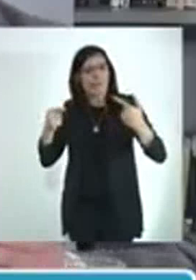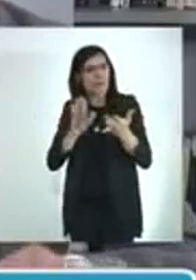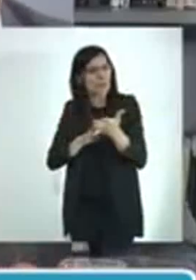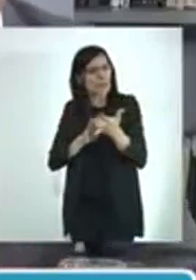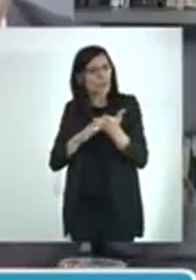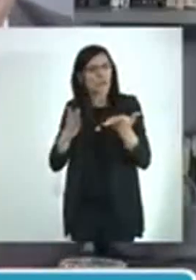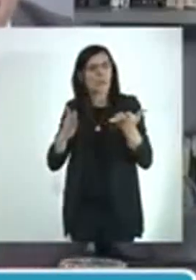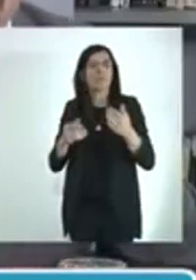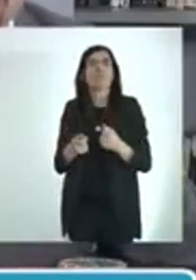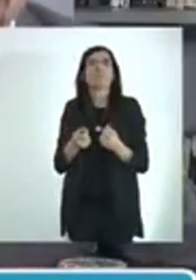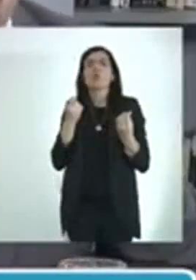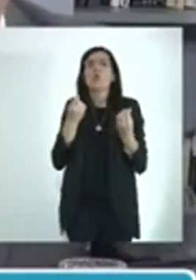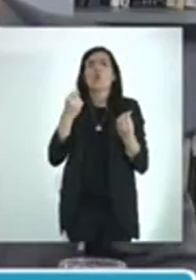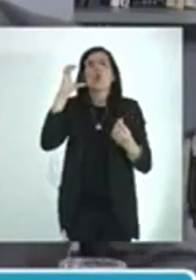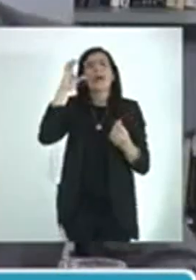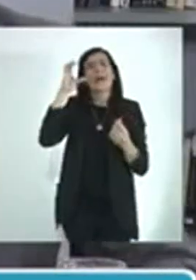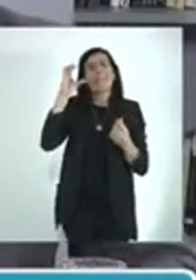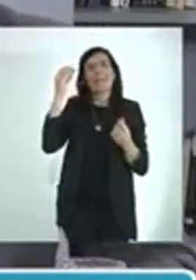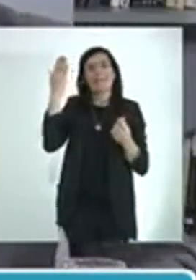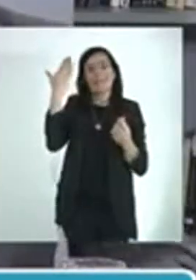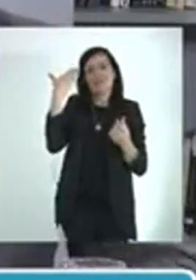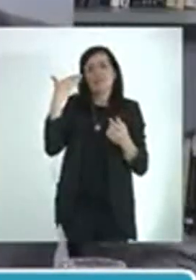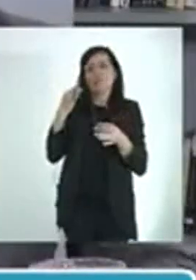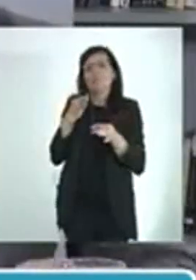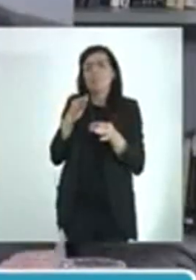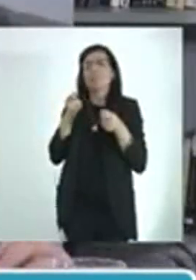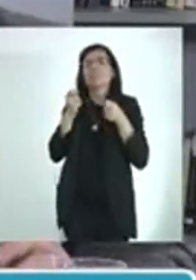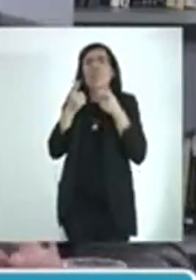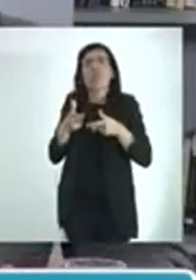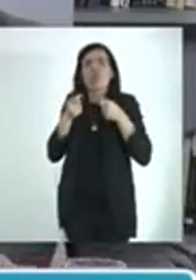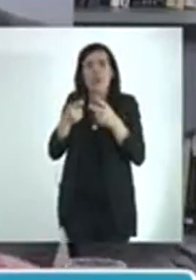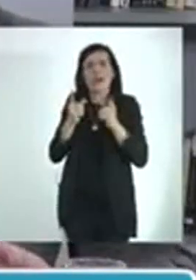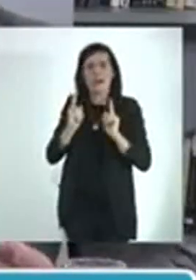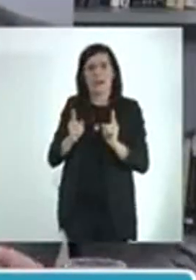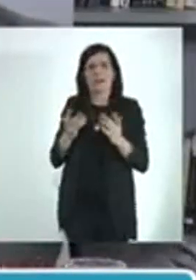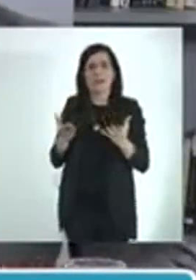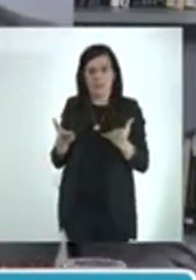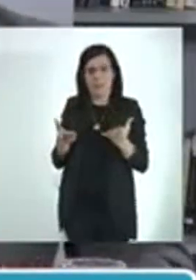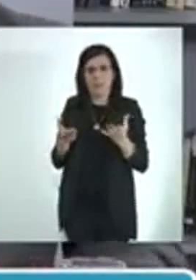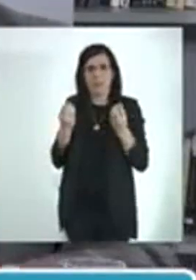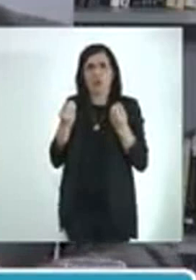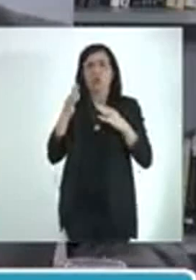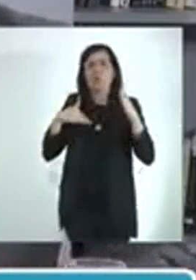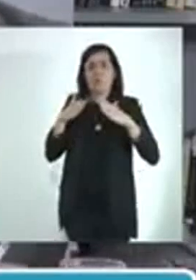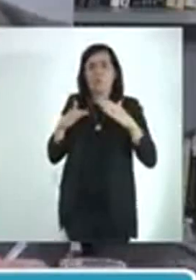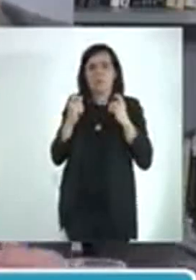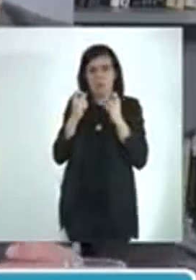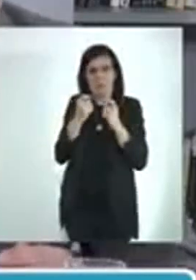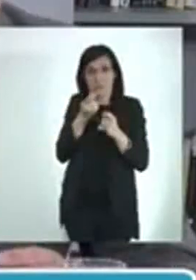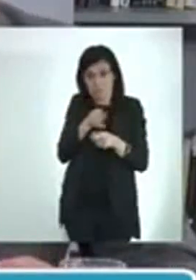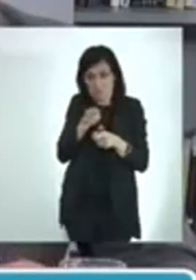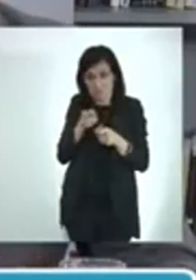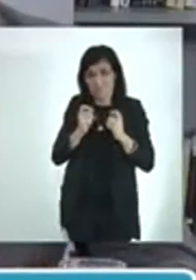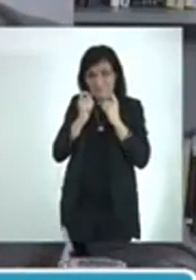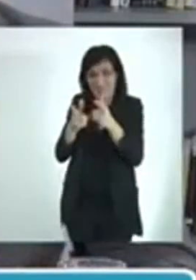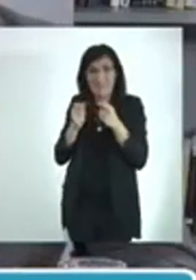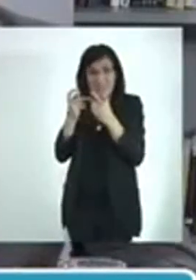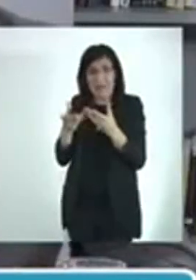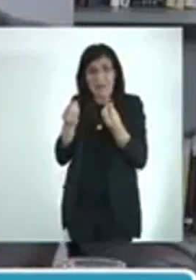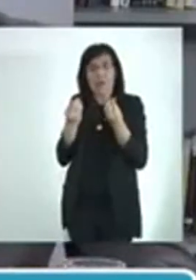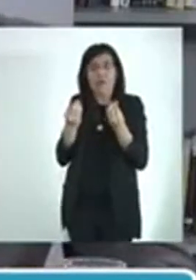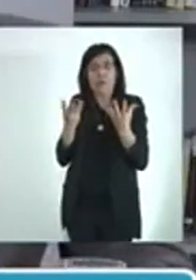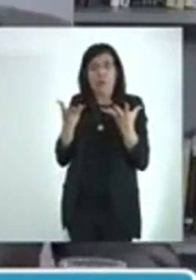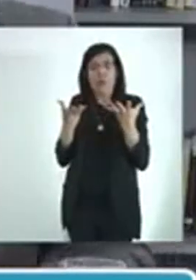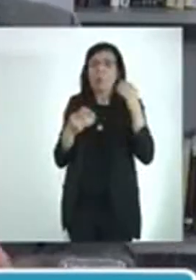esa formación, a ver, ¿cómo llega a los docentes? ¿Cómo llega a cada uno de